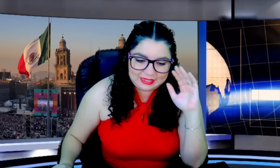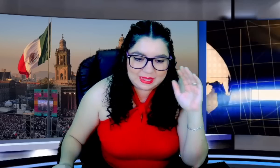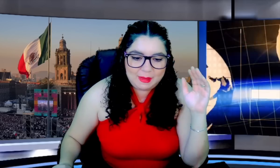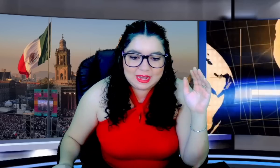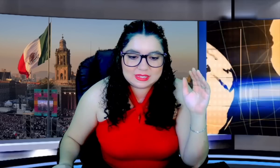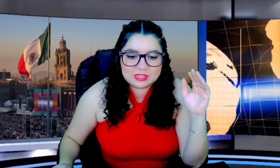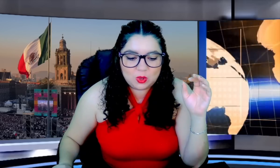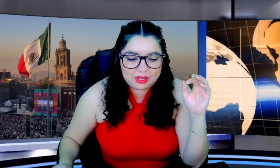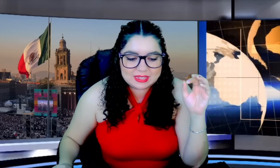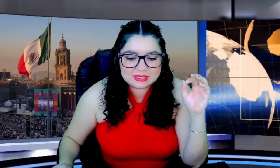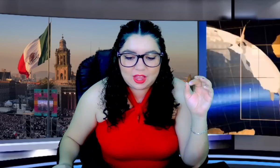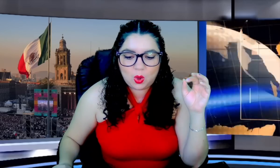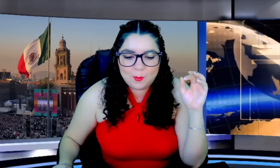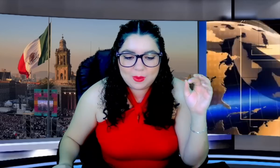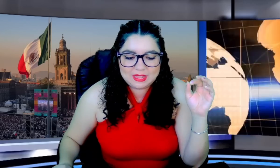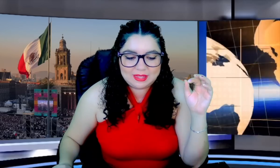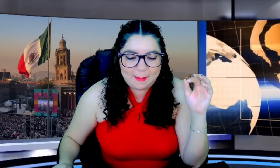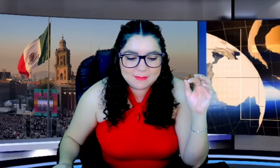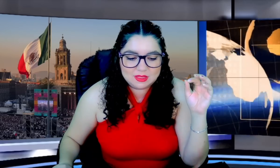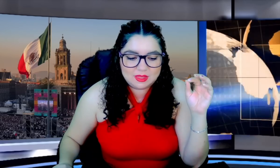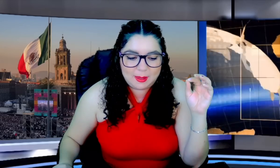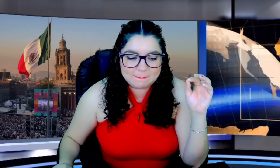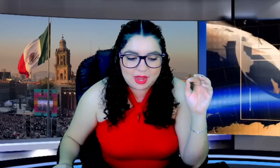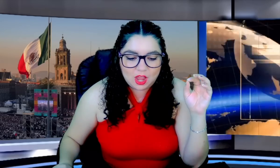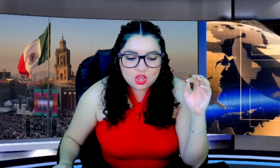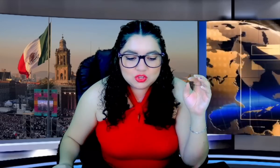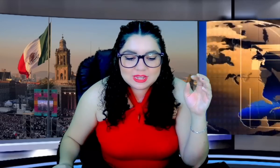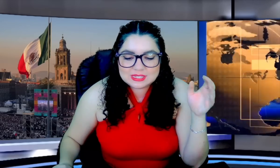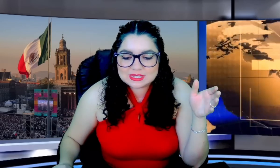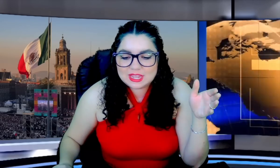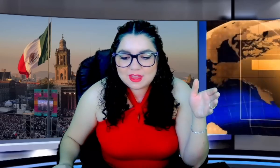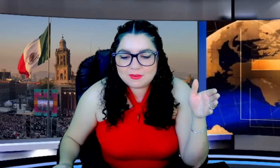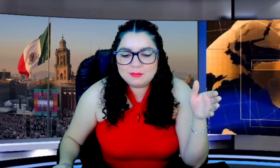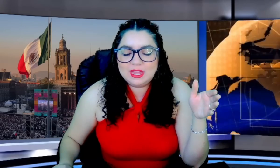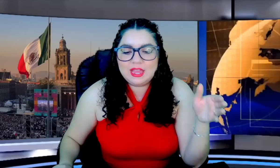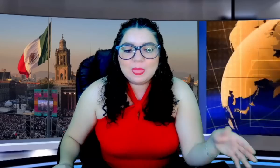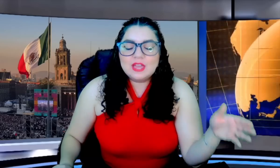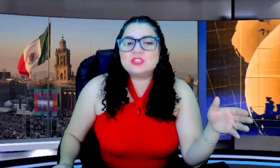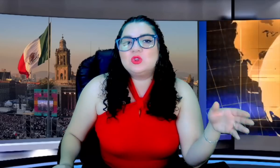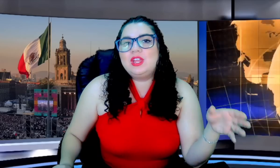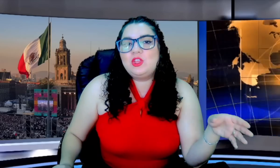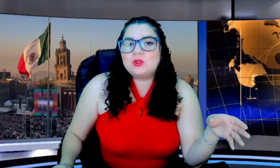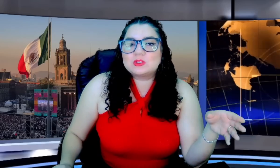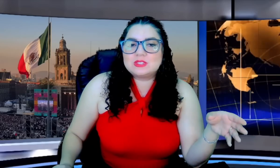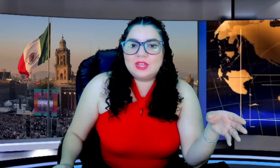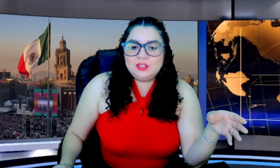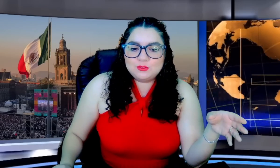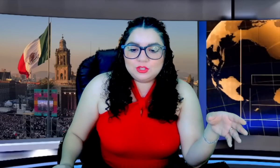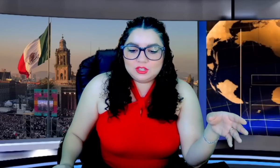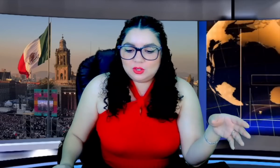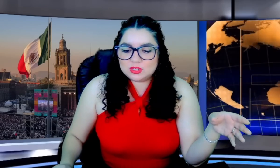de que está mal este señor, está completamente mal. Yo les decía, familia, que son ellos los que